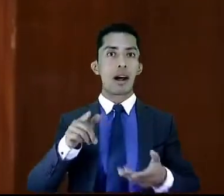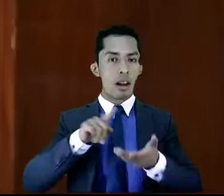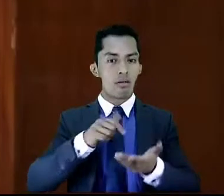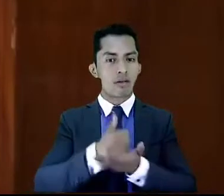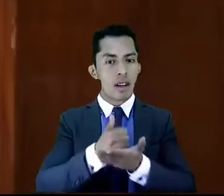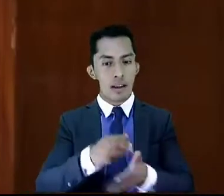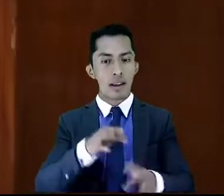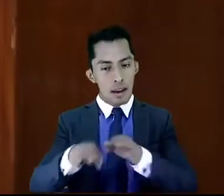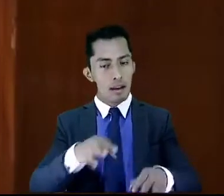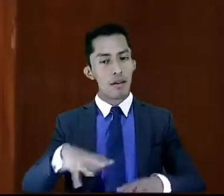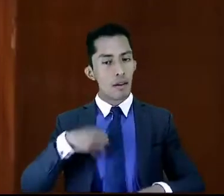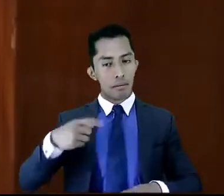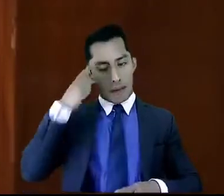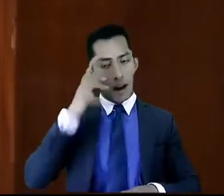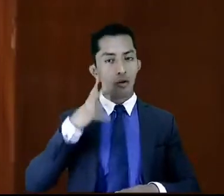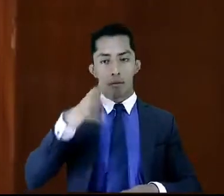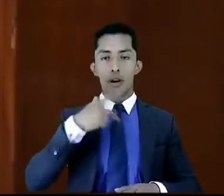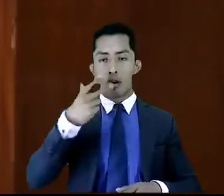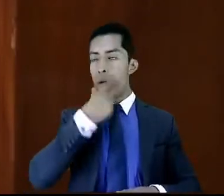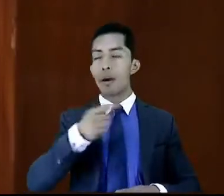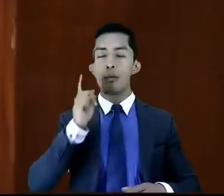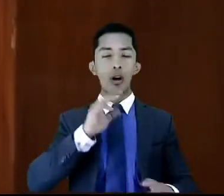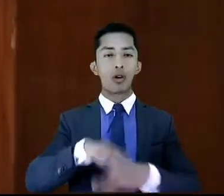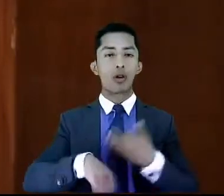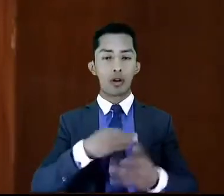Es cuanto, señor presidente.